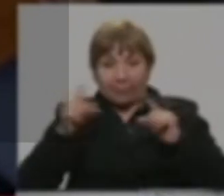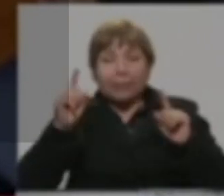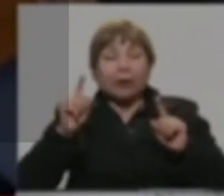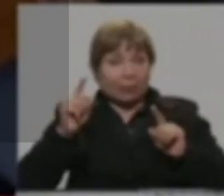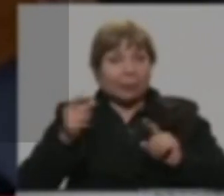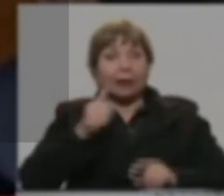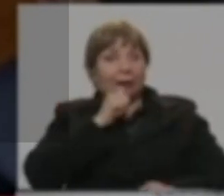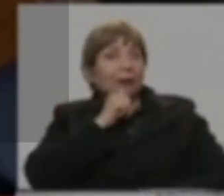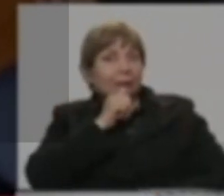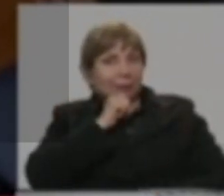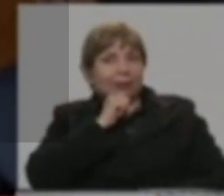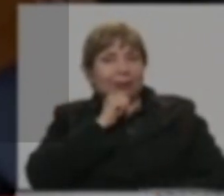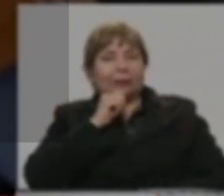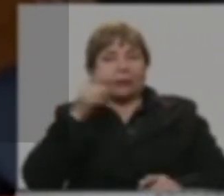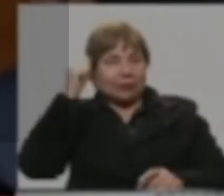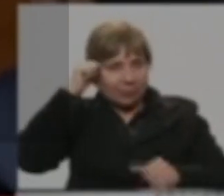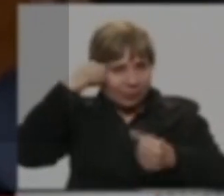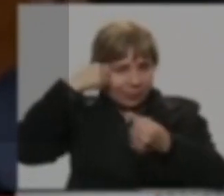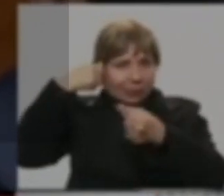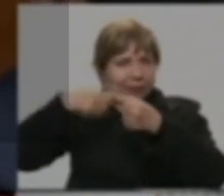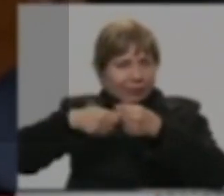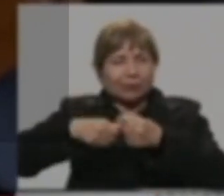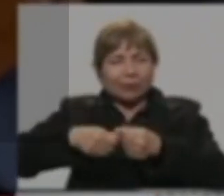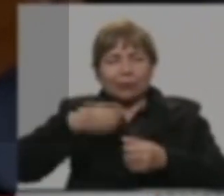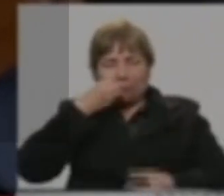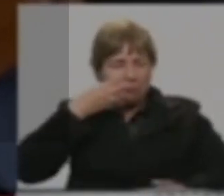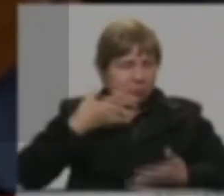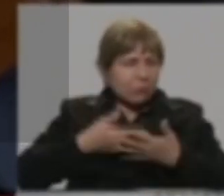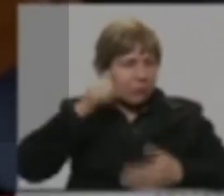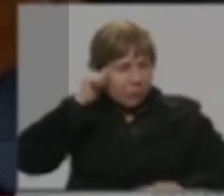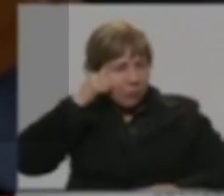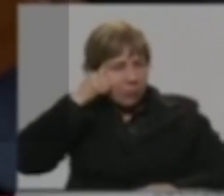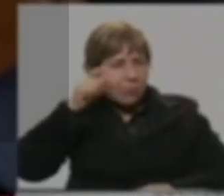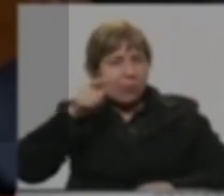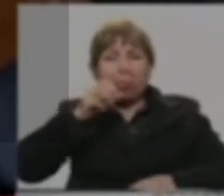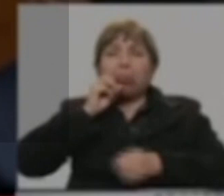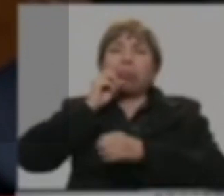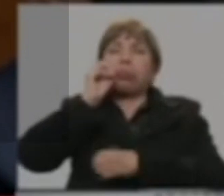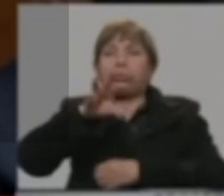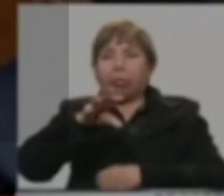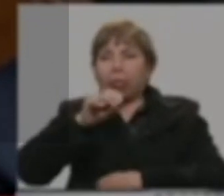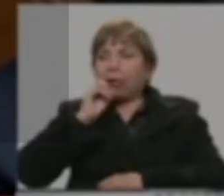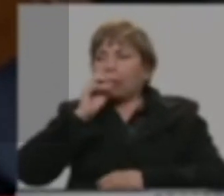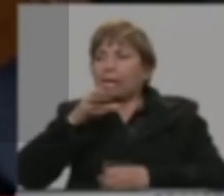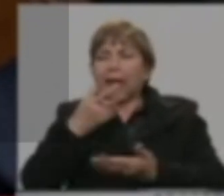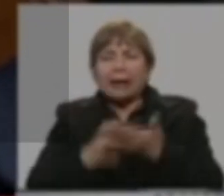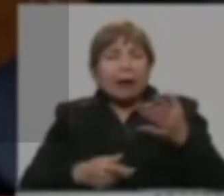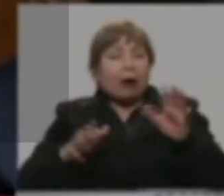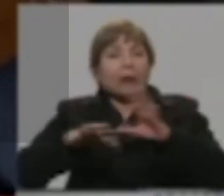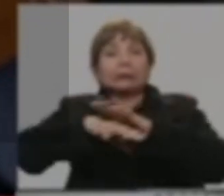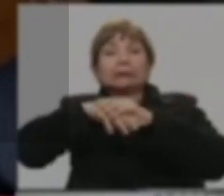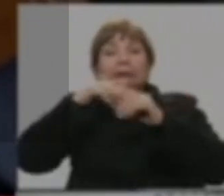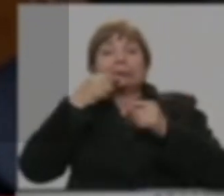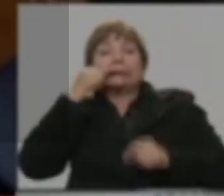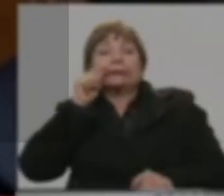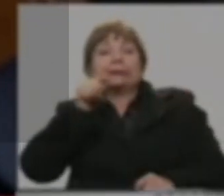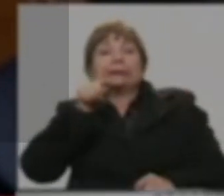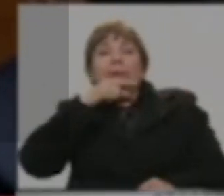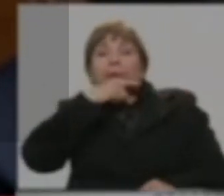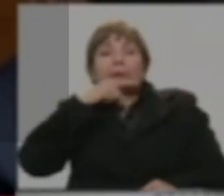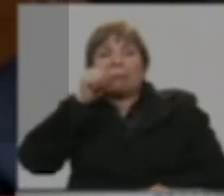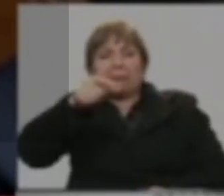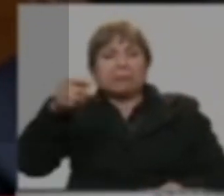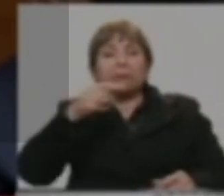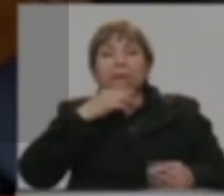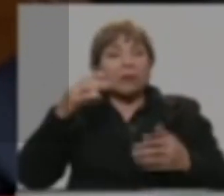que en privado, y lo recuerdo muy bien, las insulta o incluso es capaz de decirle a una